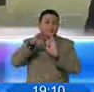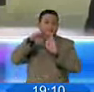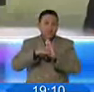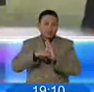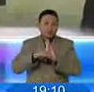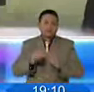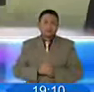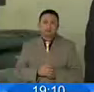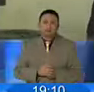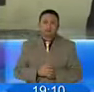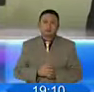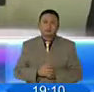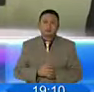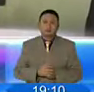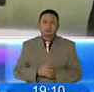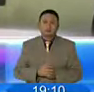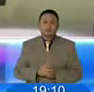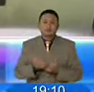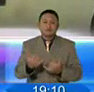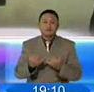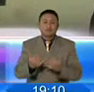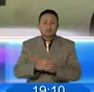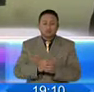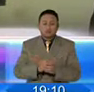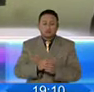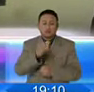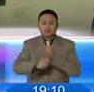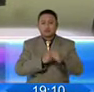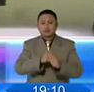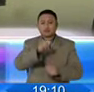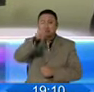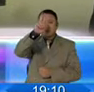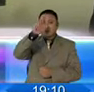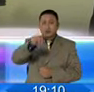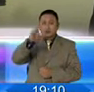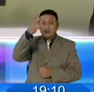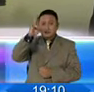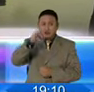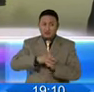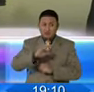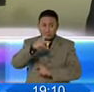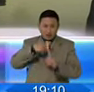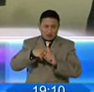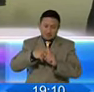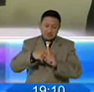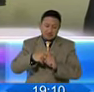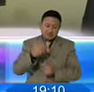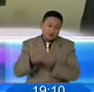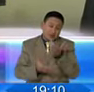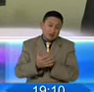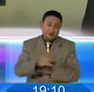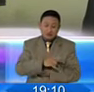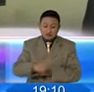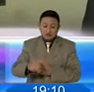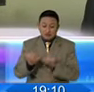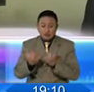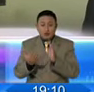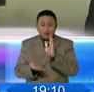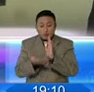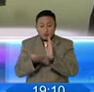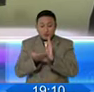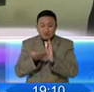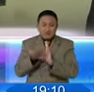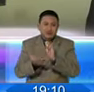porqué. El escenario que se presenta para el 2017 no es muy optimista. Es muy probable que las condiciones que aseguren el crecimiento no se